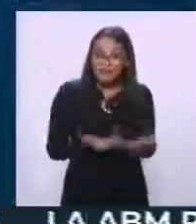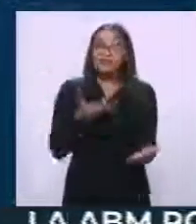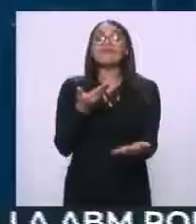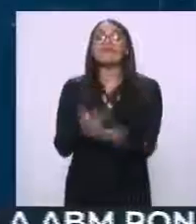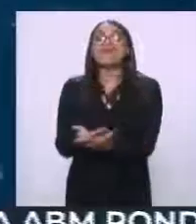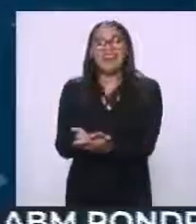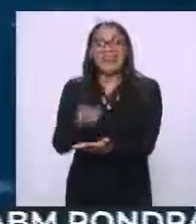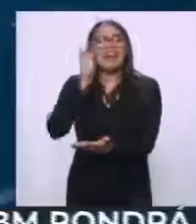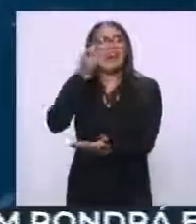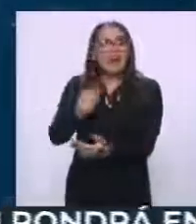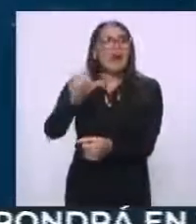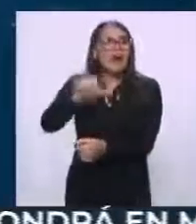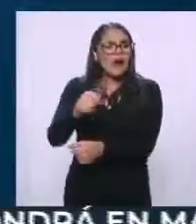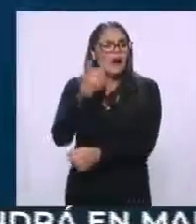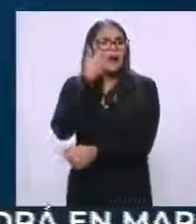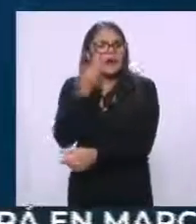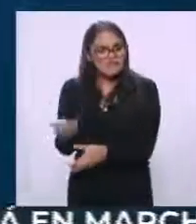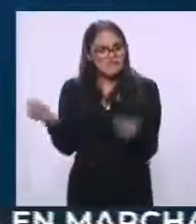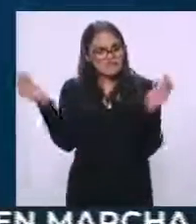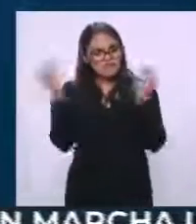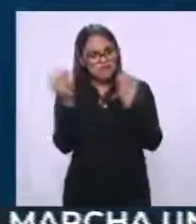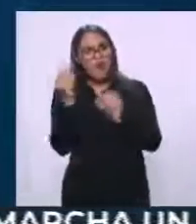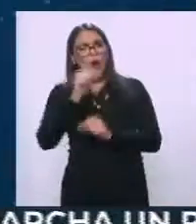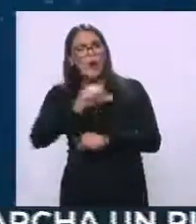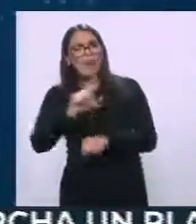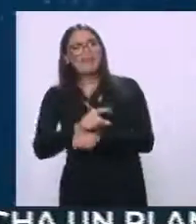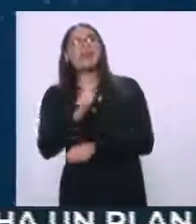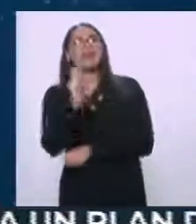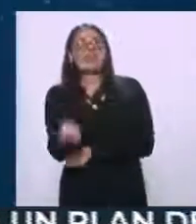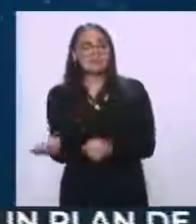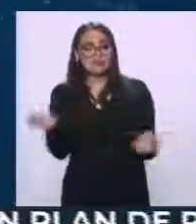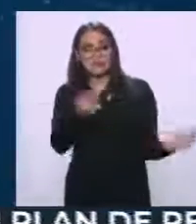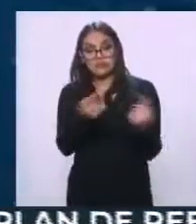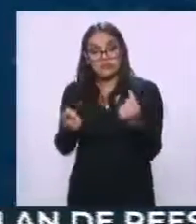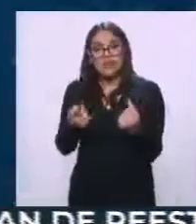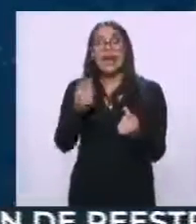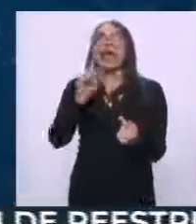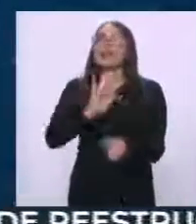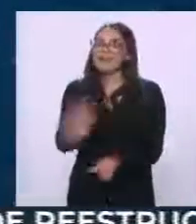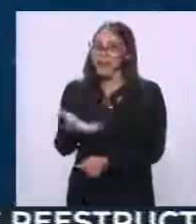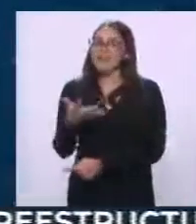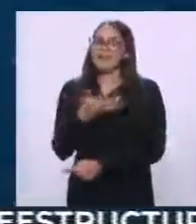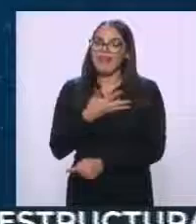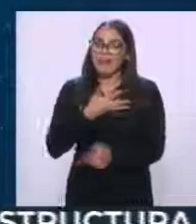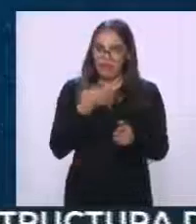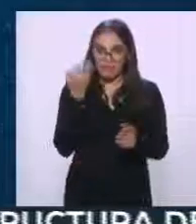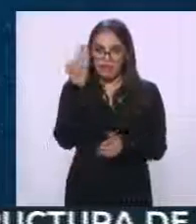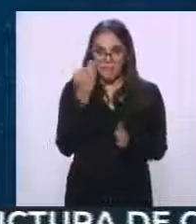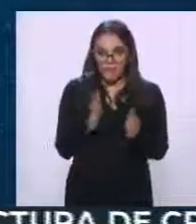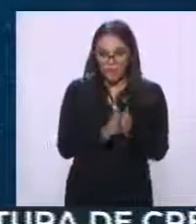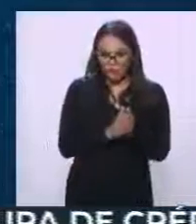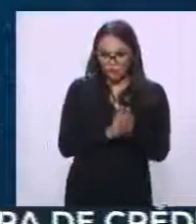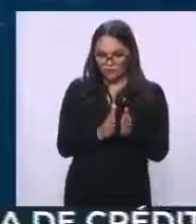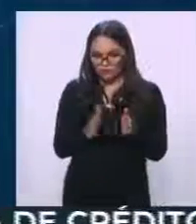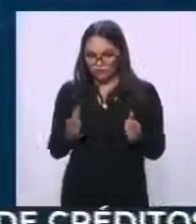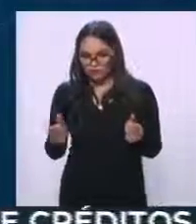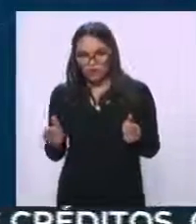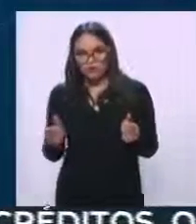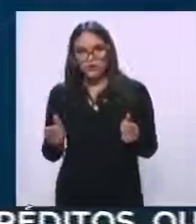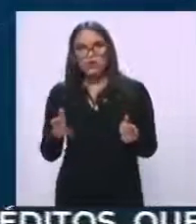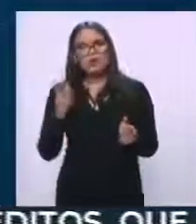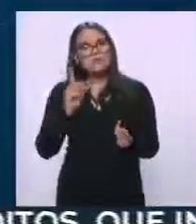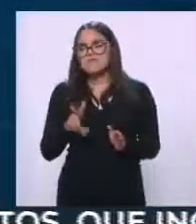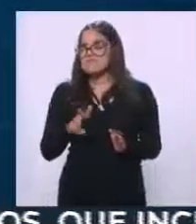proyecto del ministro Alcántara, es que existía una omisión legislativa, ¿Por qué? Porque Belém do Pará, que es la